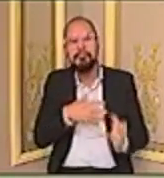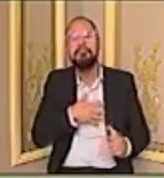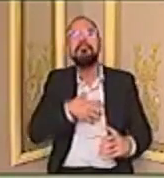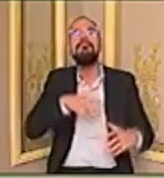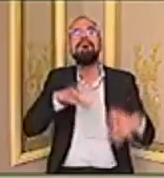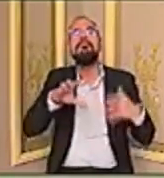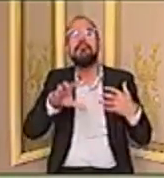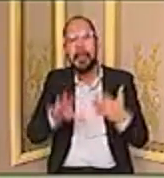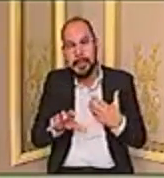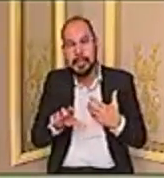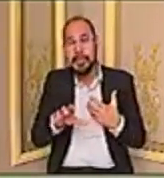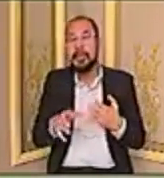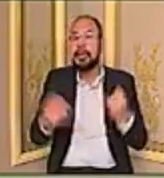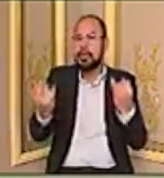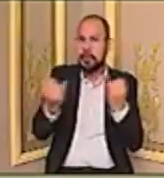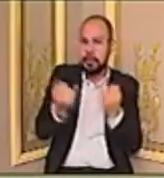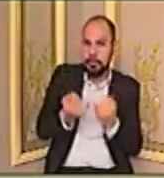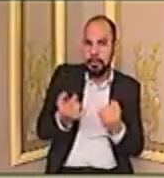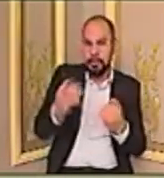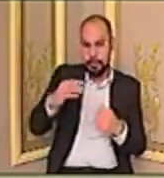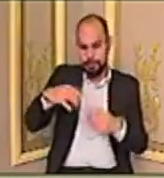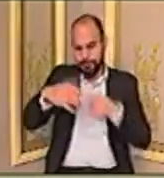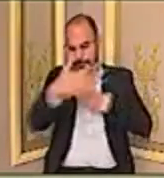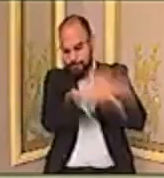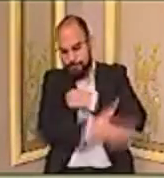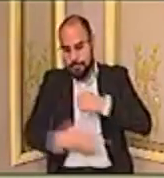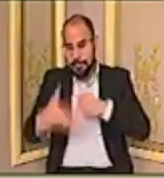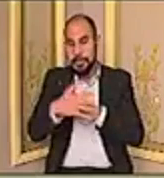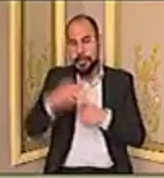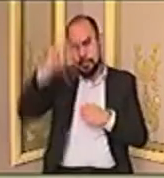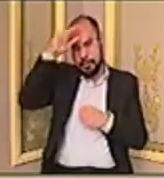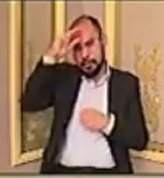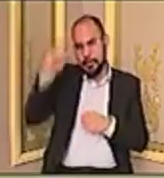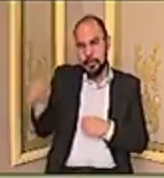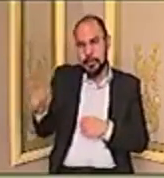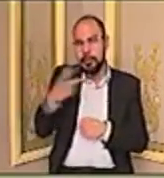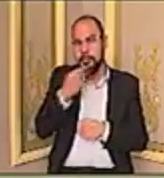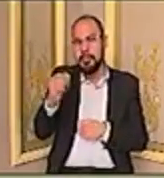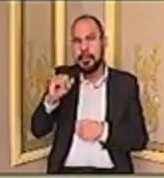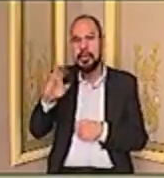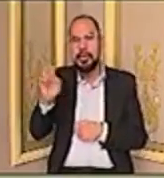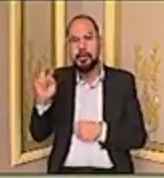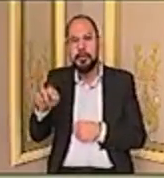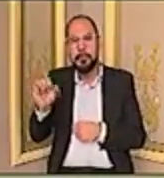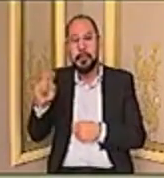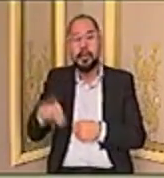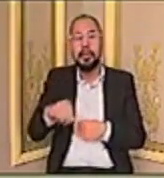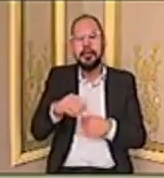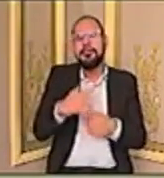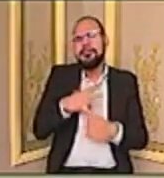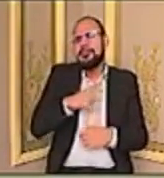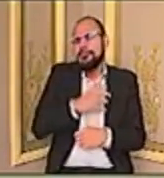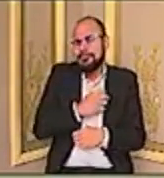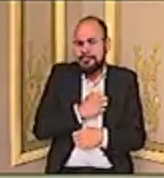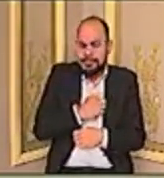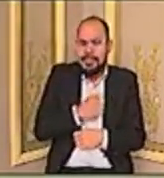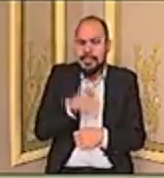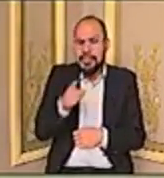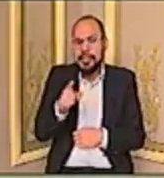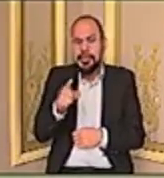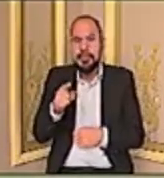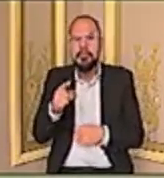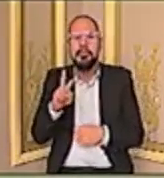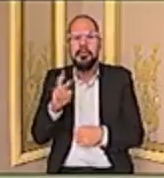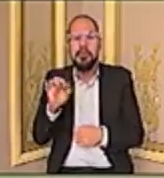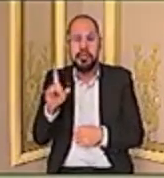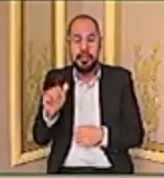del Capitán América, intelecto, como el de Iron Man, compasión, como la Viuda Negra, liderazgo, como la